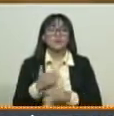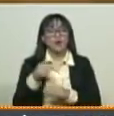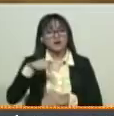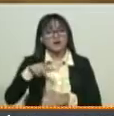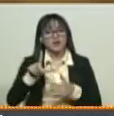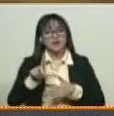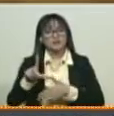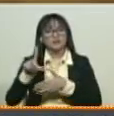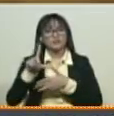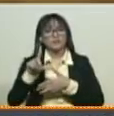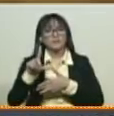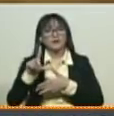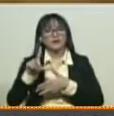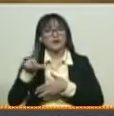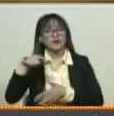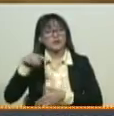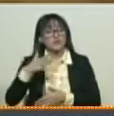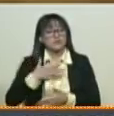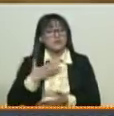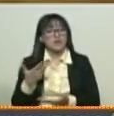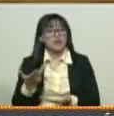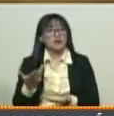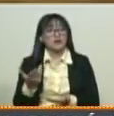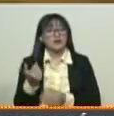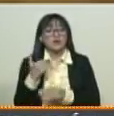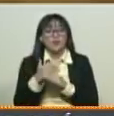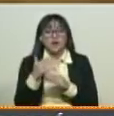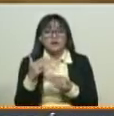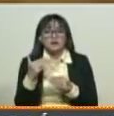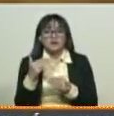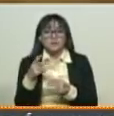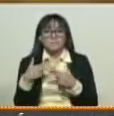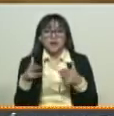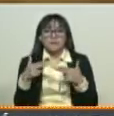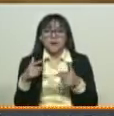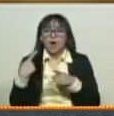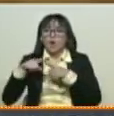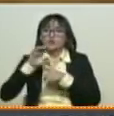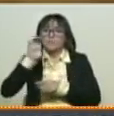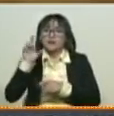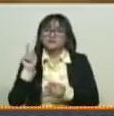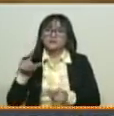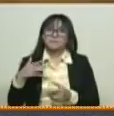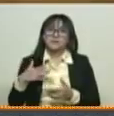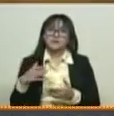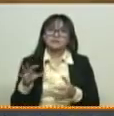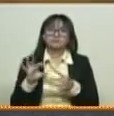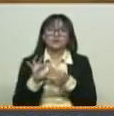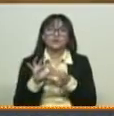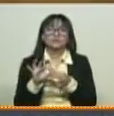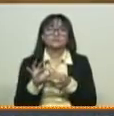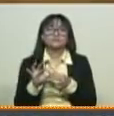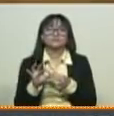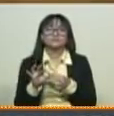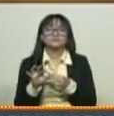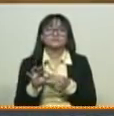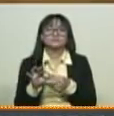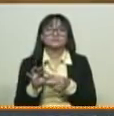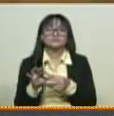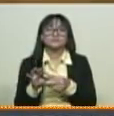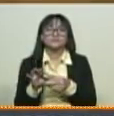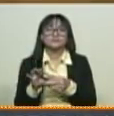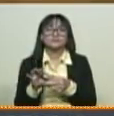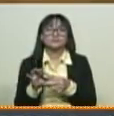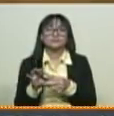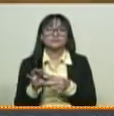Latinoamérica, ellos esperan que también, como lo hizo Panamá, se sumen otros países del continente. Y también,